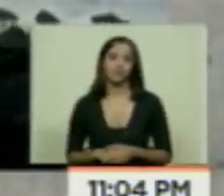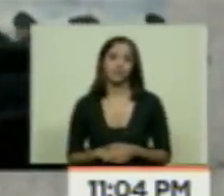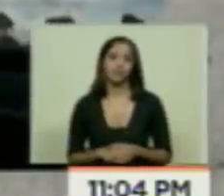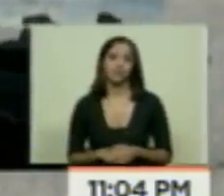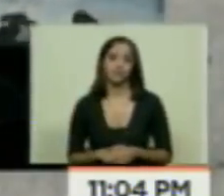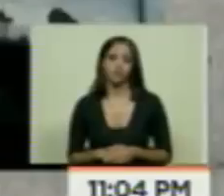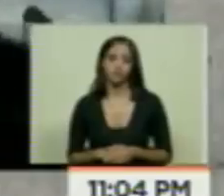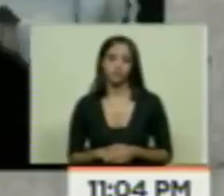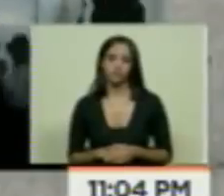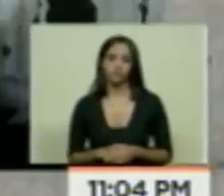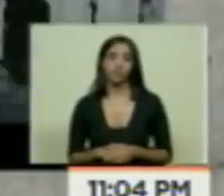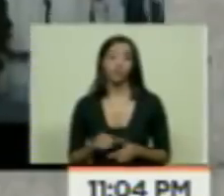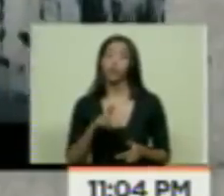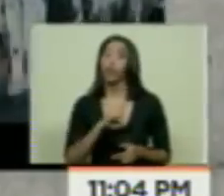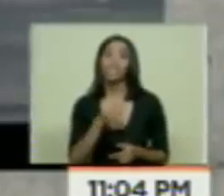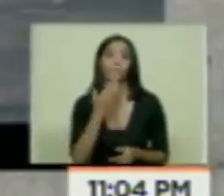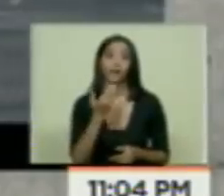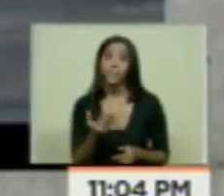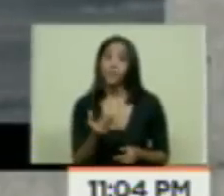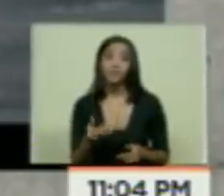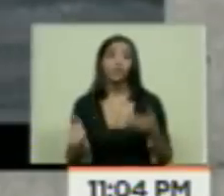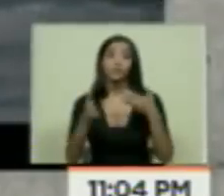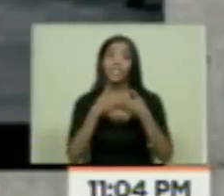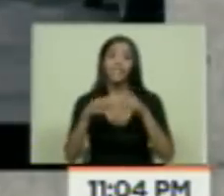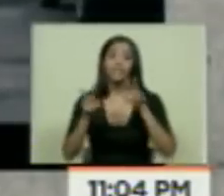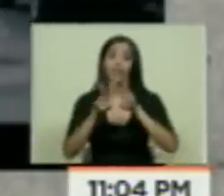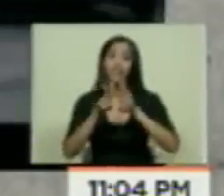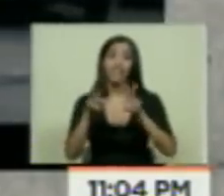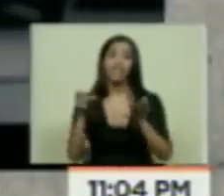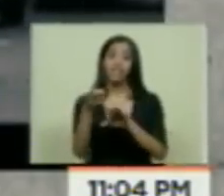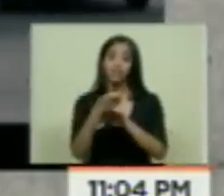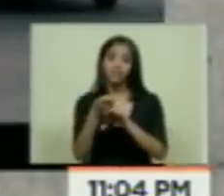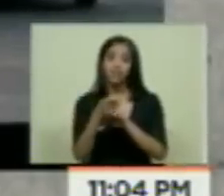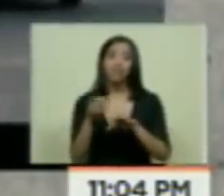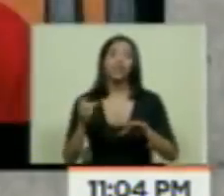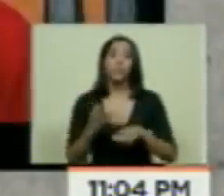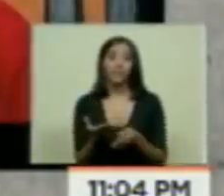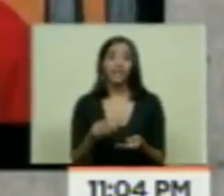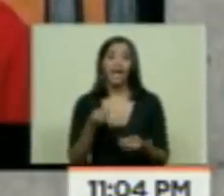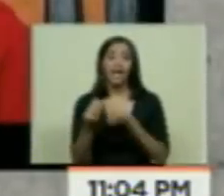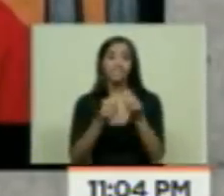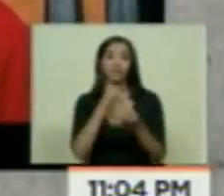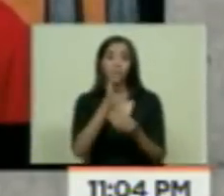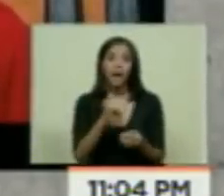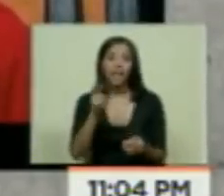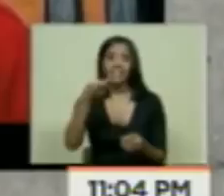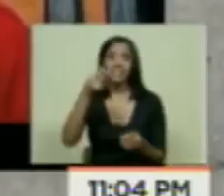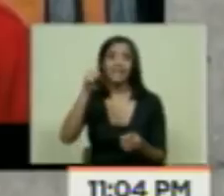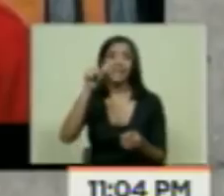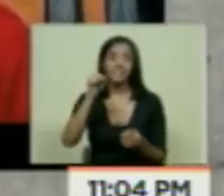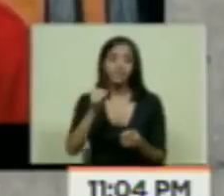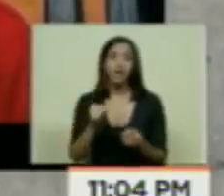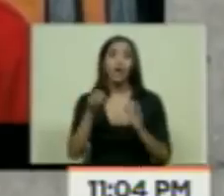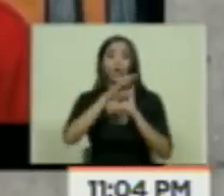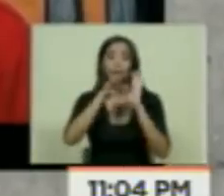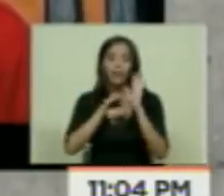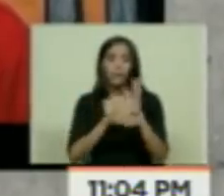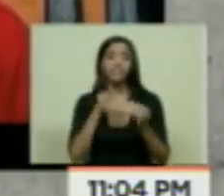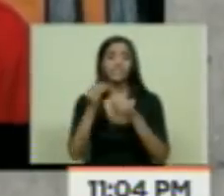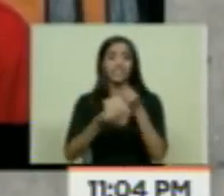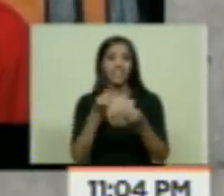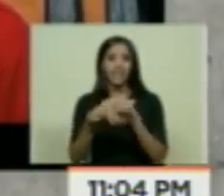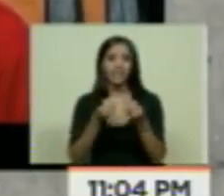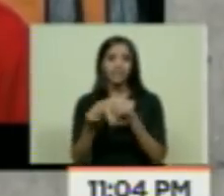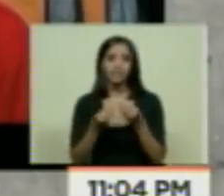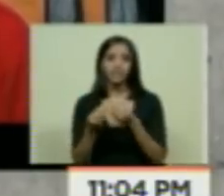de vida. No está permitido los cierres de vía en el Estado, debido a que afecta lo que es la distribución del gas. Afecta una programación que se realiza en base